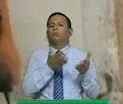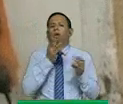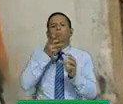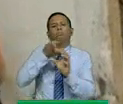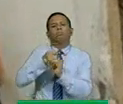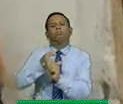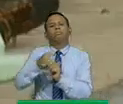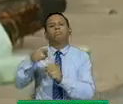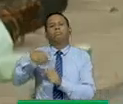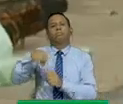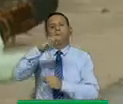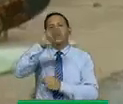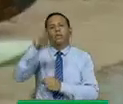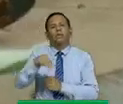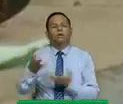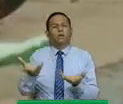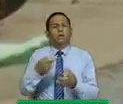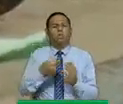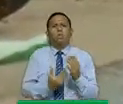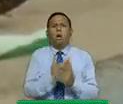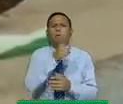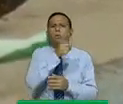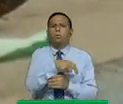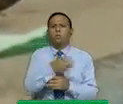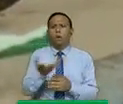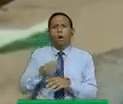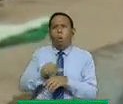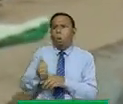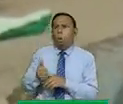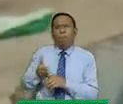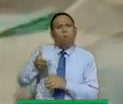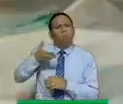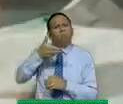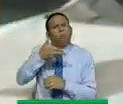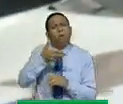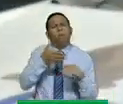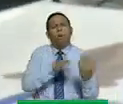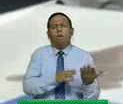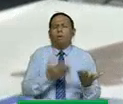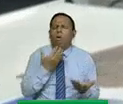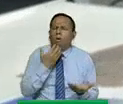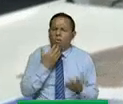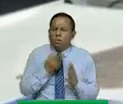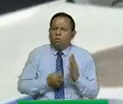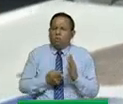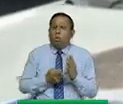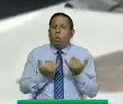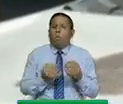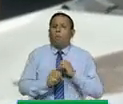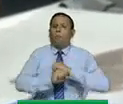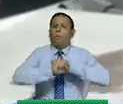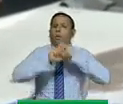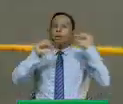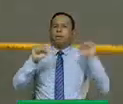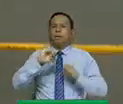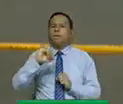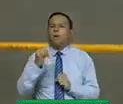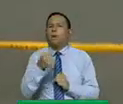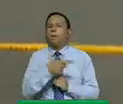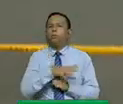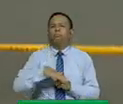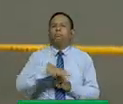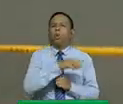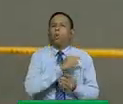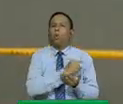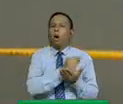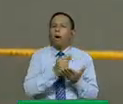Pública, una de las nuevas víctimas, bajo el estilo de sicariato. El hecho violento se dio la mañana de este jueves en la cooperativa Santiaguito Roldós,